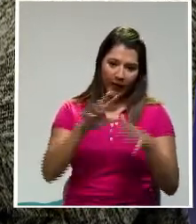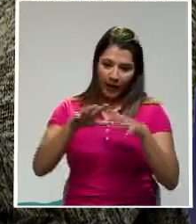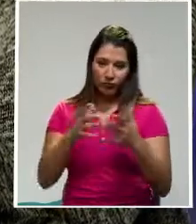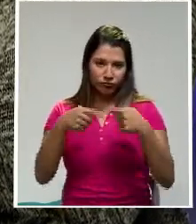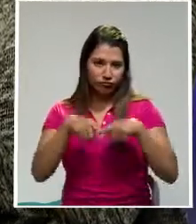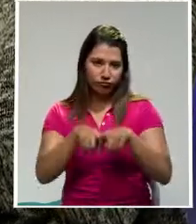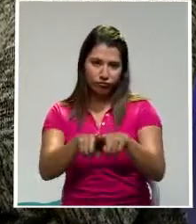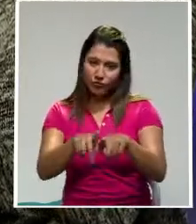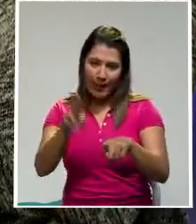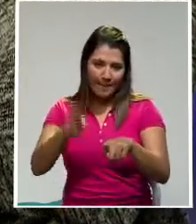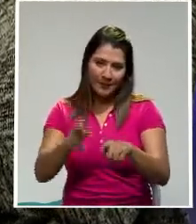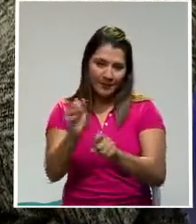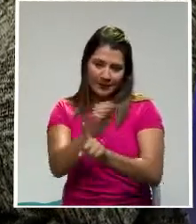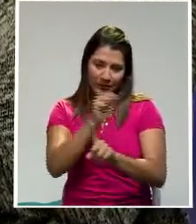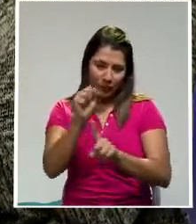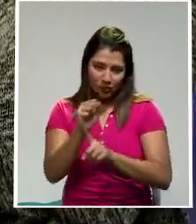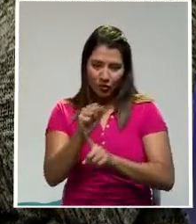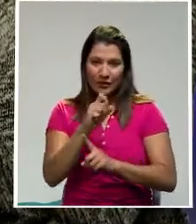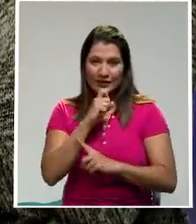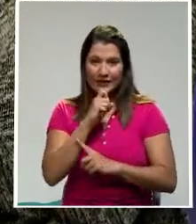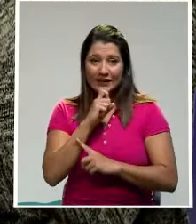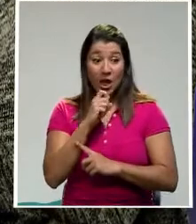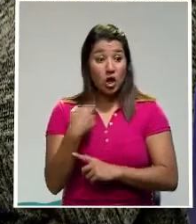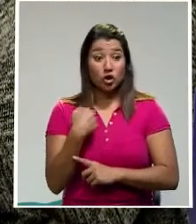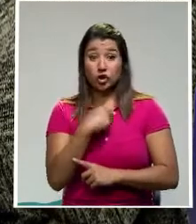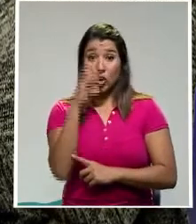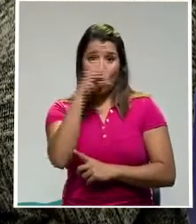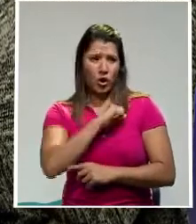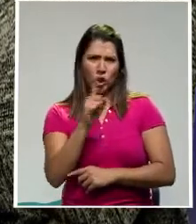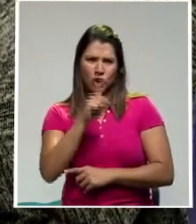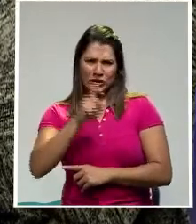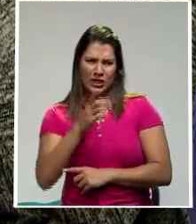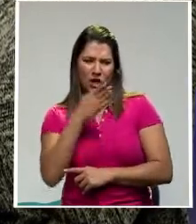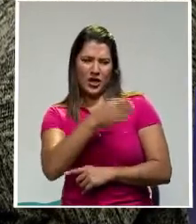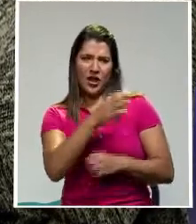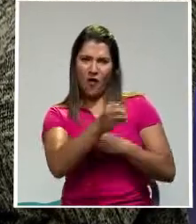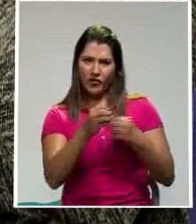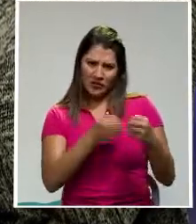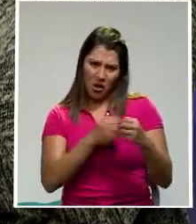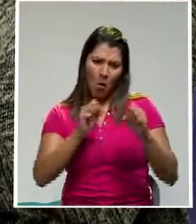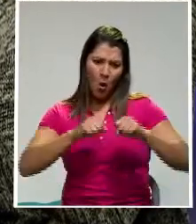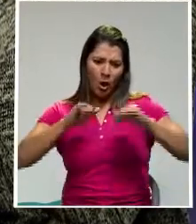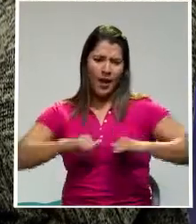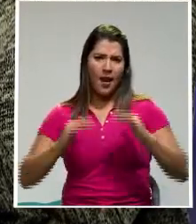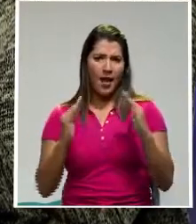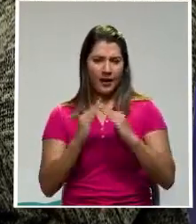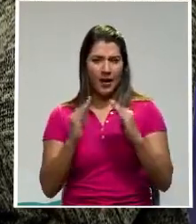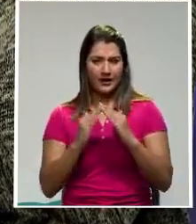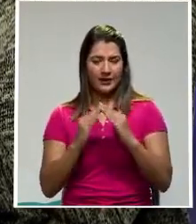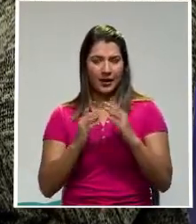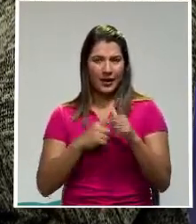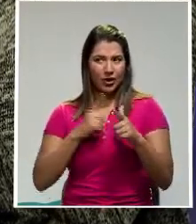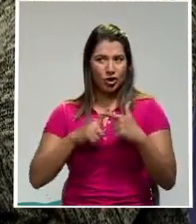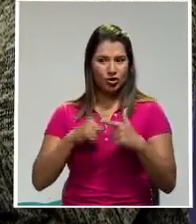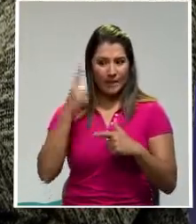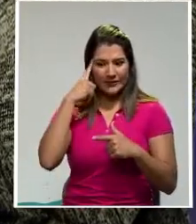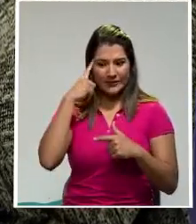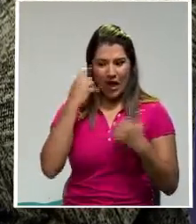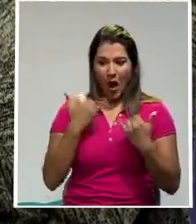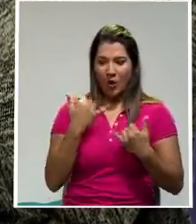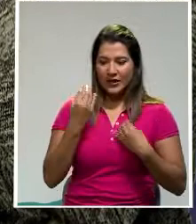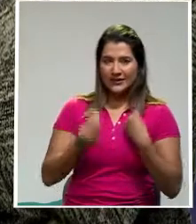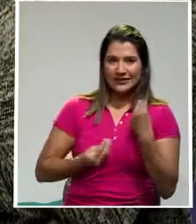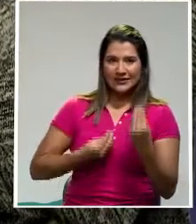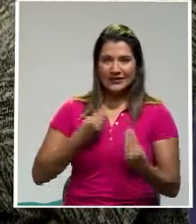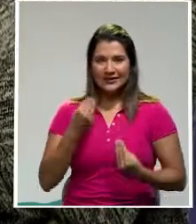descubrimos que no era necesario ir a trabajar físicamente y bueno, ahora cómo acomodamos las